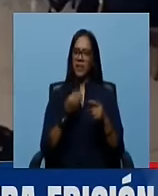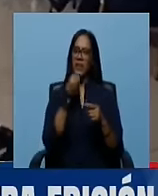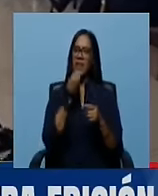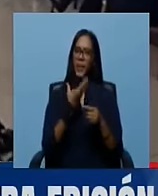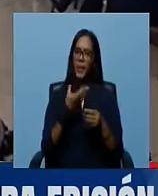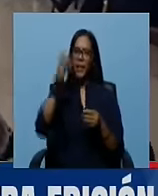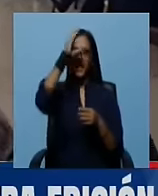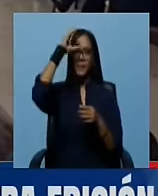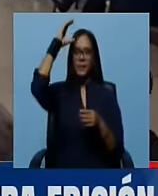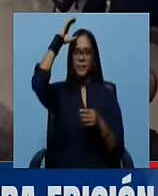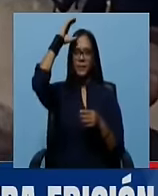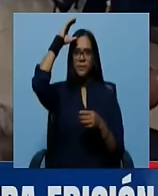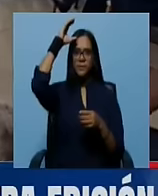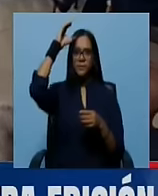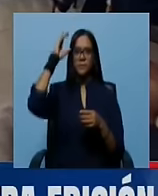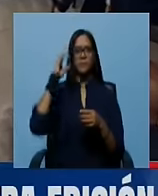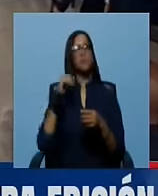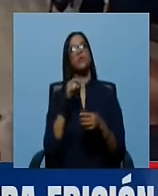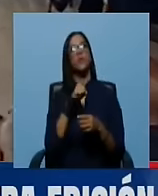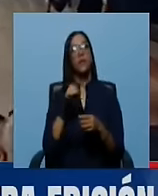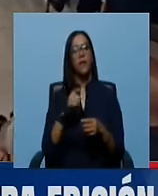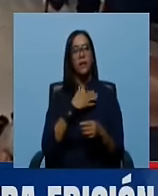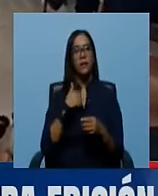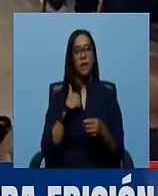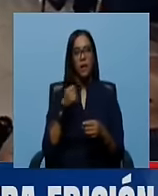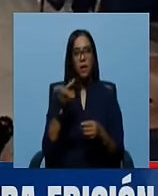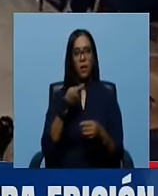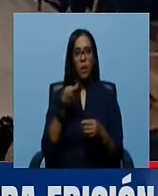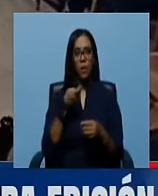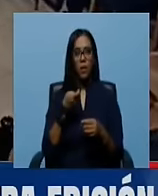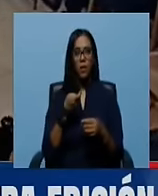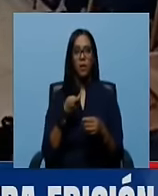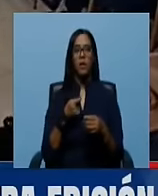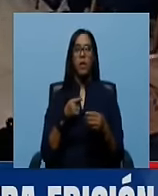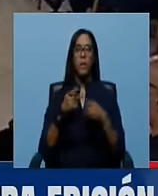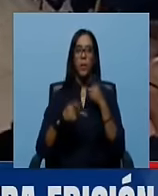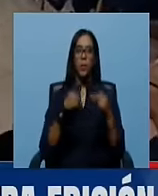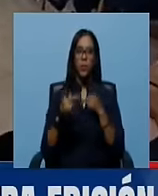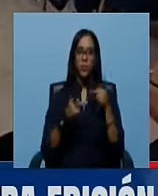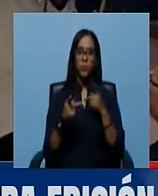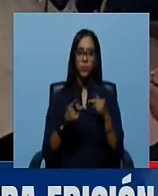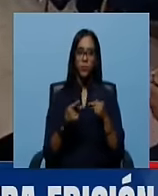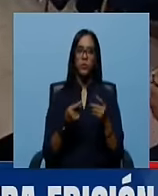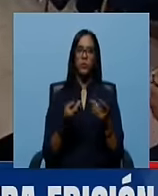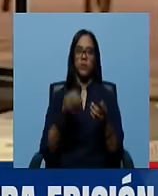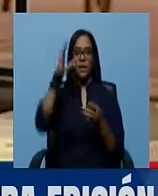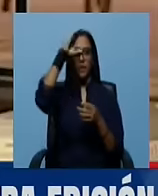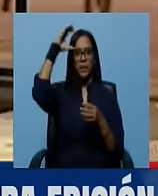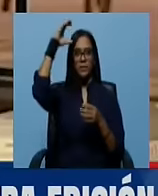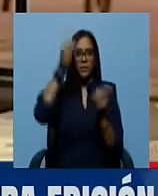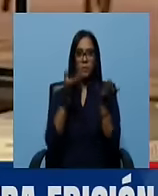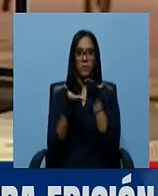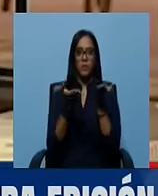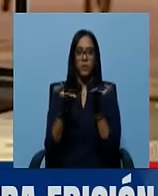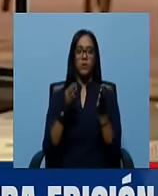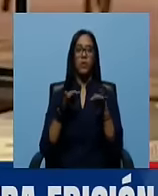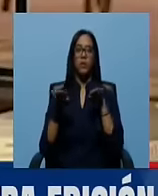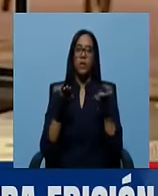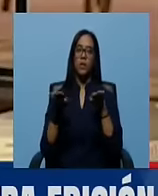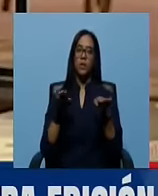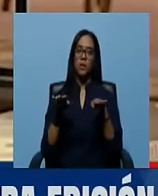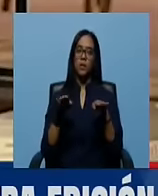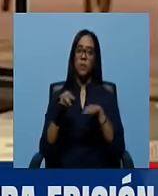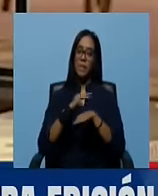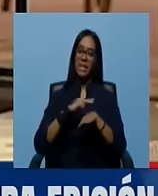calidad. Si ustedes quieren buscar productos de gran calidad para sus servicios turísticos, ministro